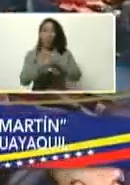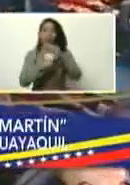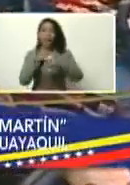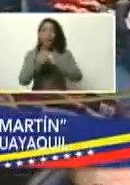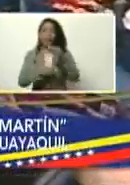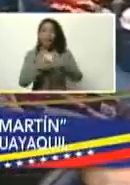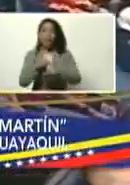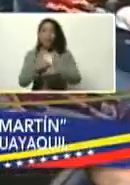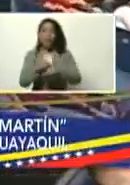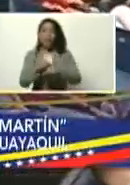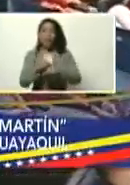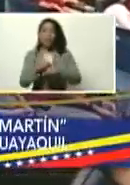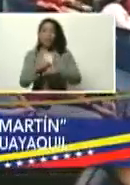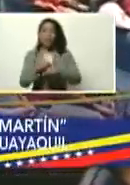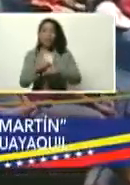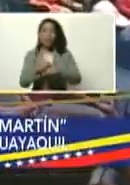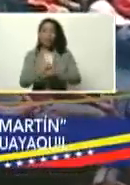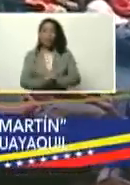Voy a extractar, porque